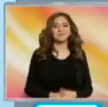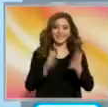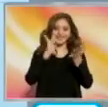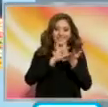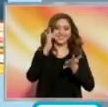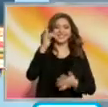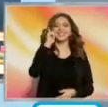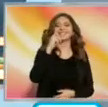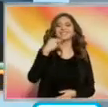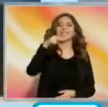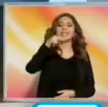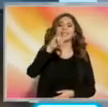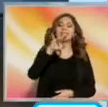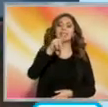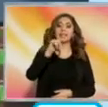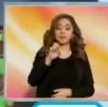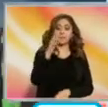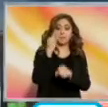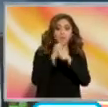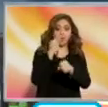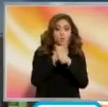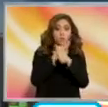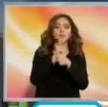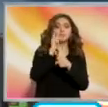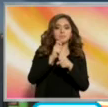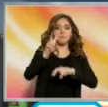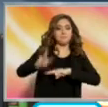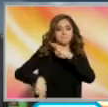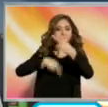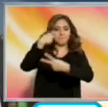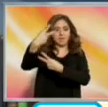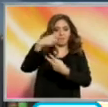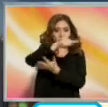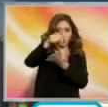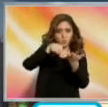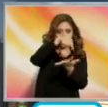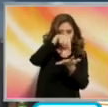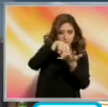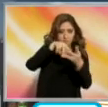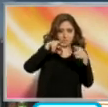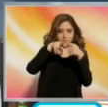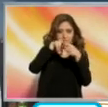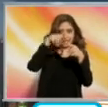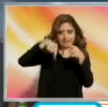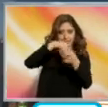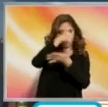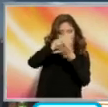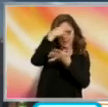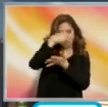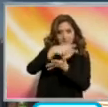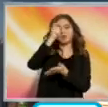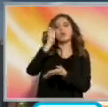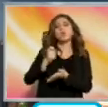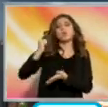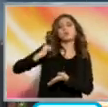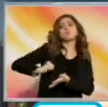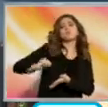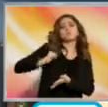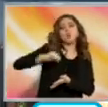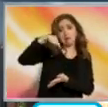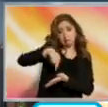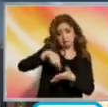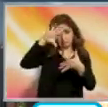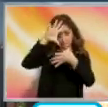Gracias, Nicté. Nos vamos a ir directamente a uno de los parques urbanos más antiguos de nuestro continente americano y que, por